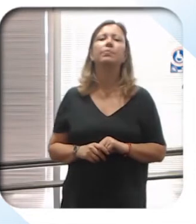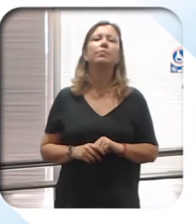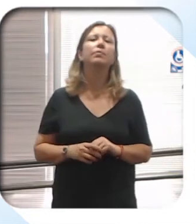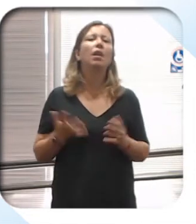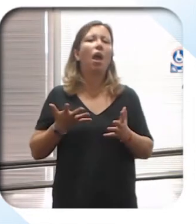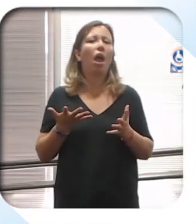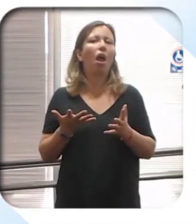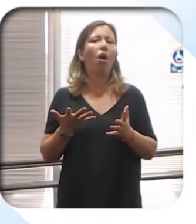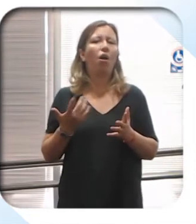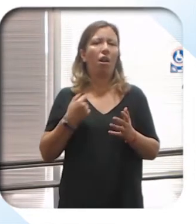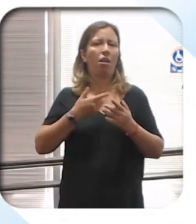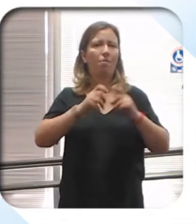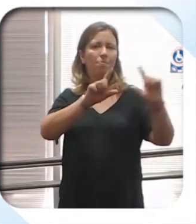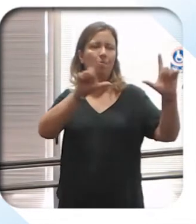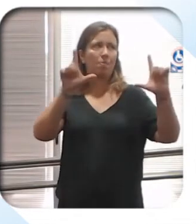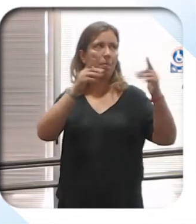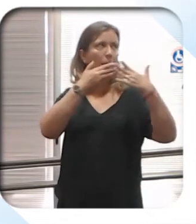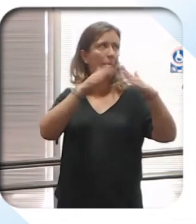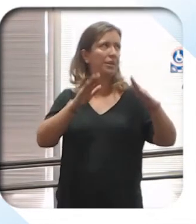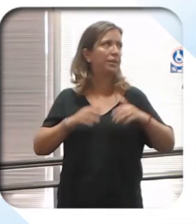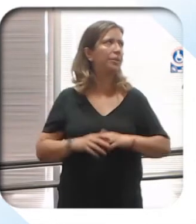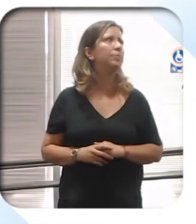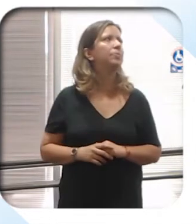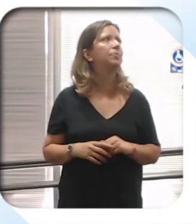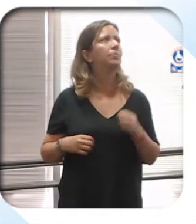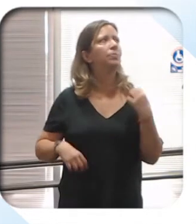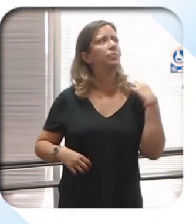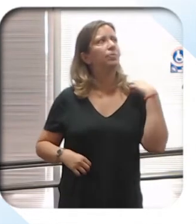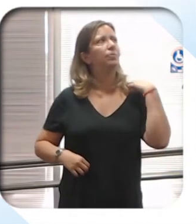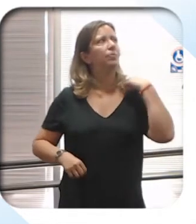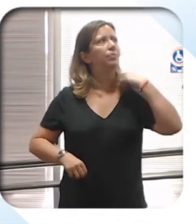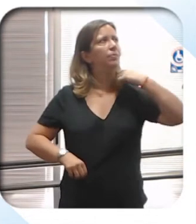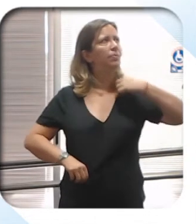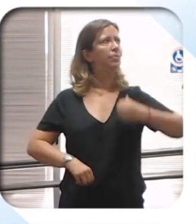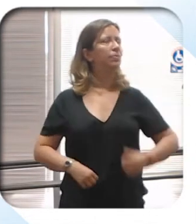Ahora me ponen la presentación y empezamos, ¿sí?